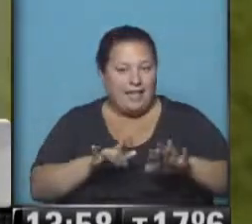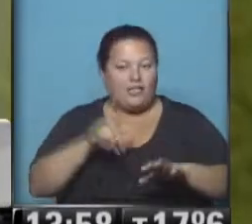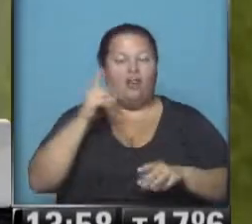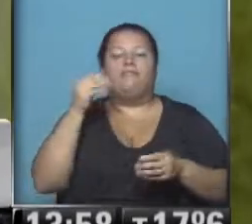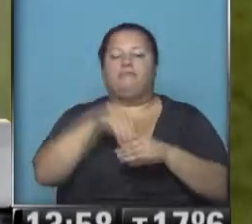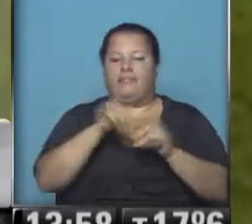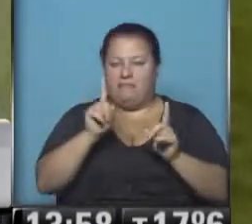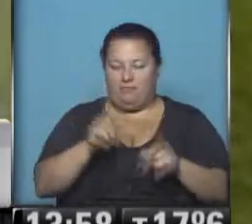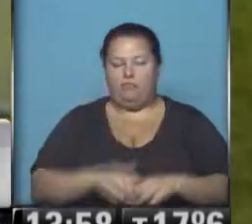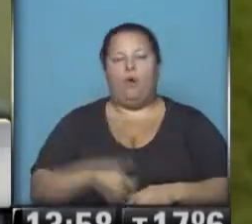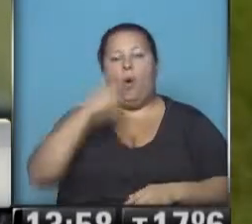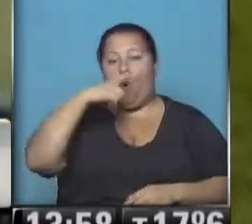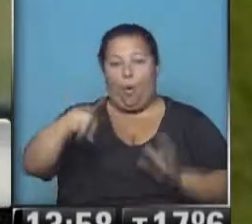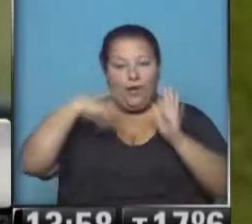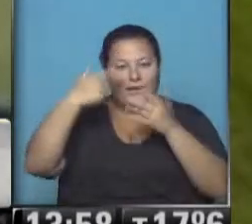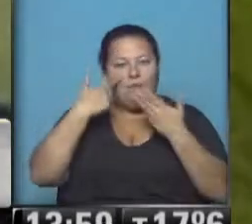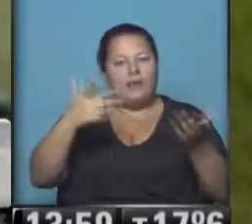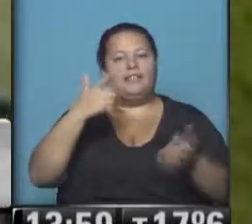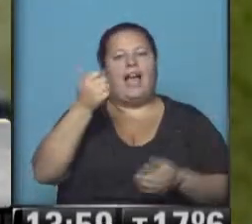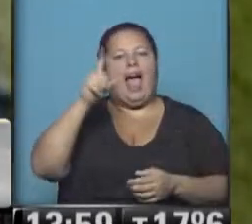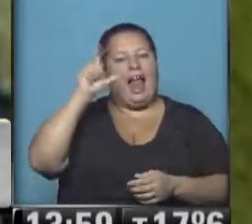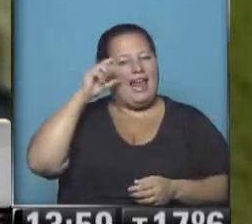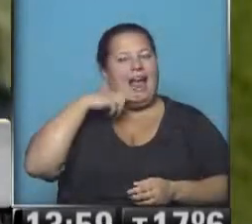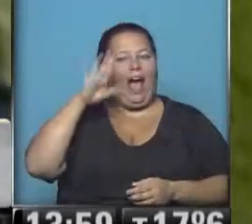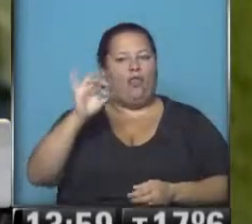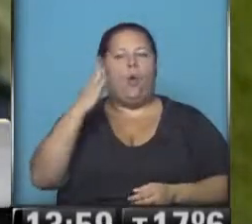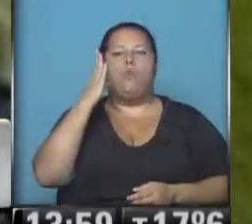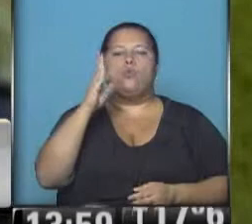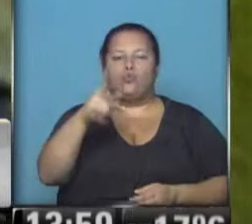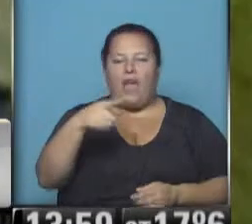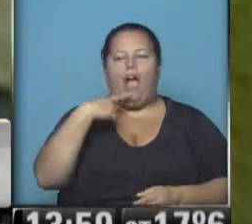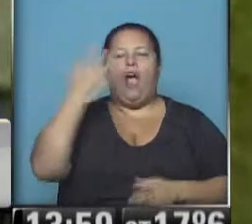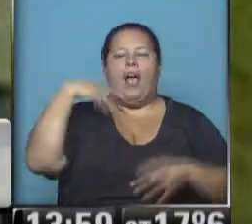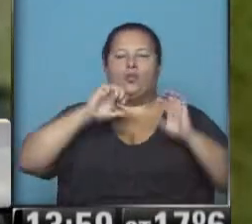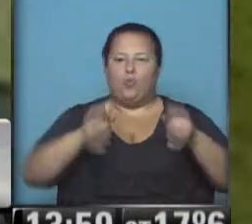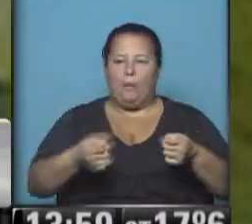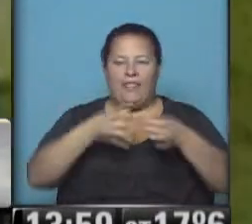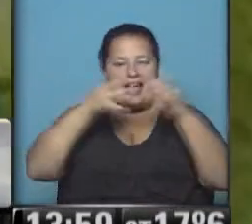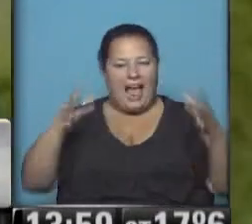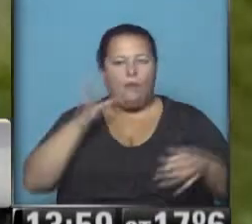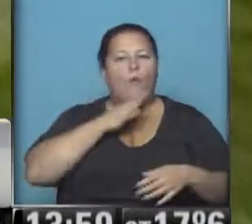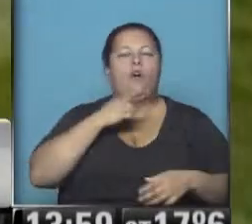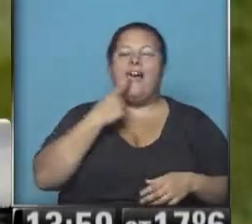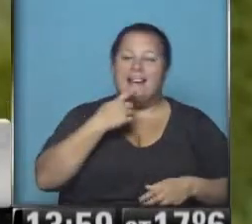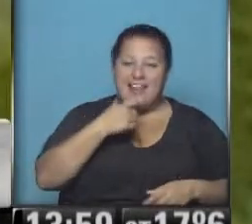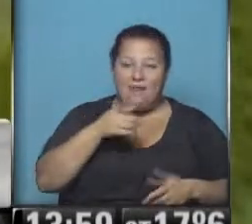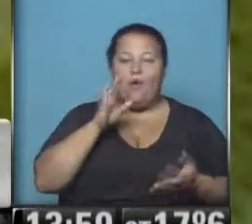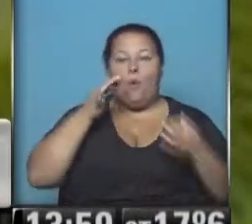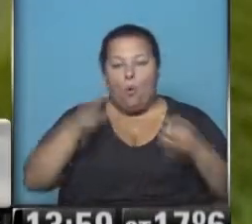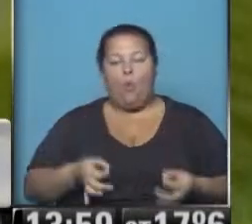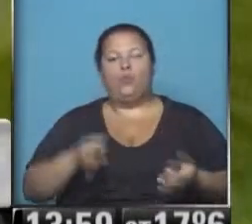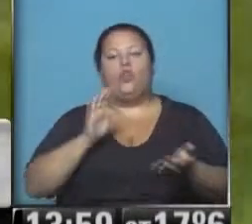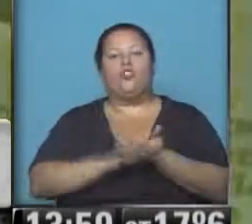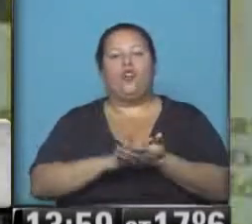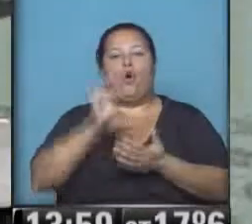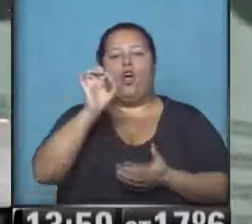componen. Esa es la última imagen que se tiene de Alejandro Bursaco durante el partido que se suspendió, el Superclásico Boca-River, a propósito justamente de